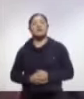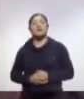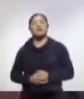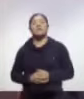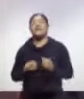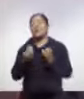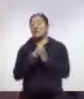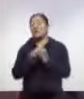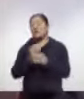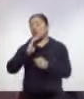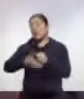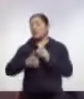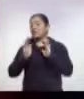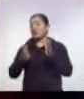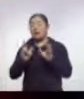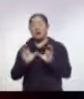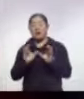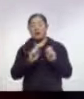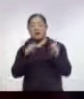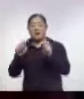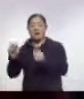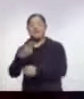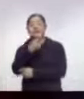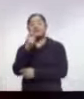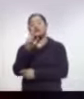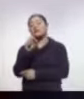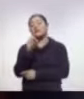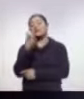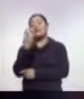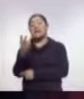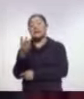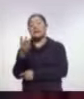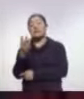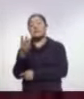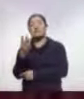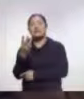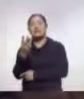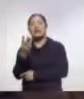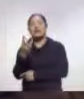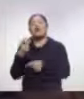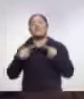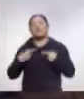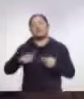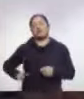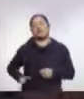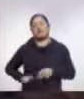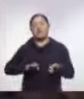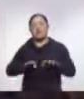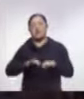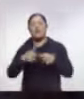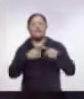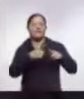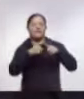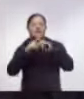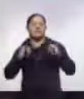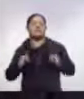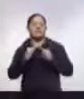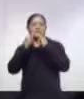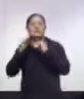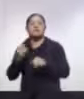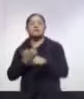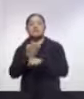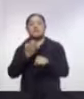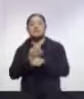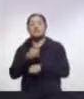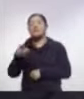La Oficialía Mayor de Gobierno entregó 123 constancias de capacitación a servidores públicos de diversas dependencias estatales, quienes